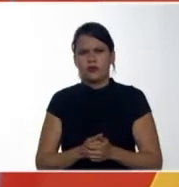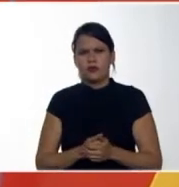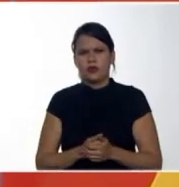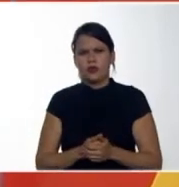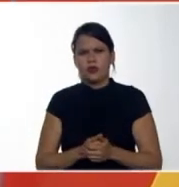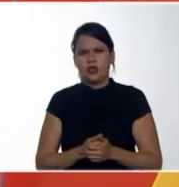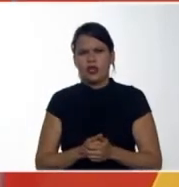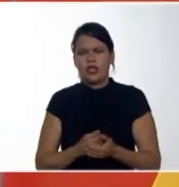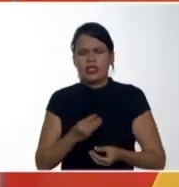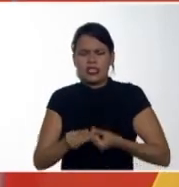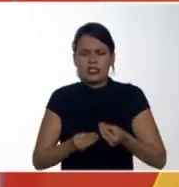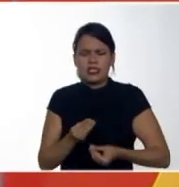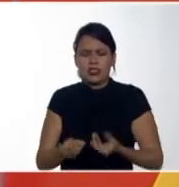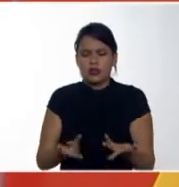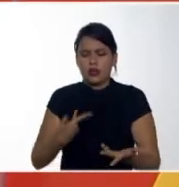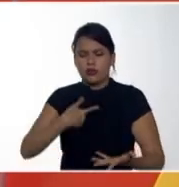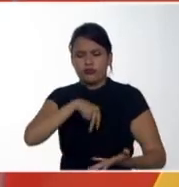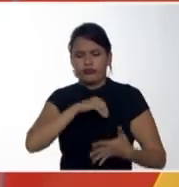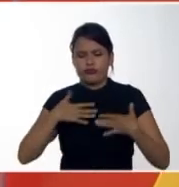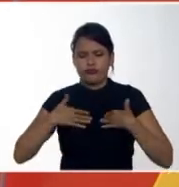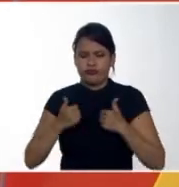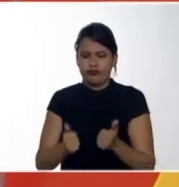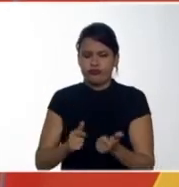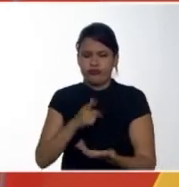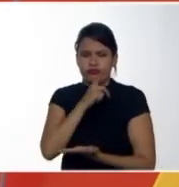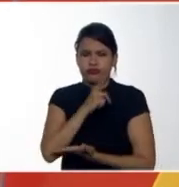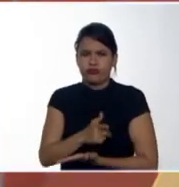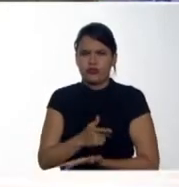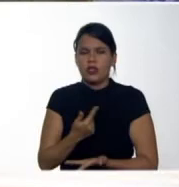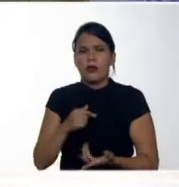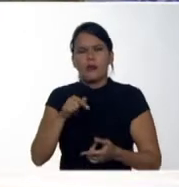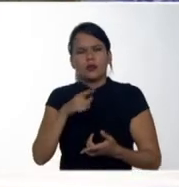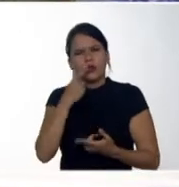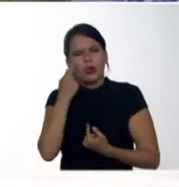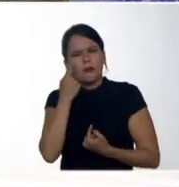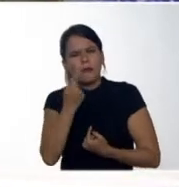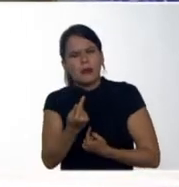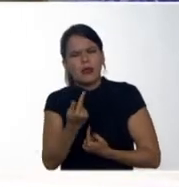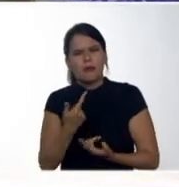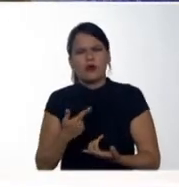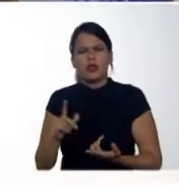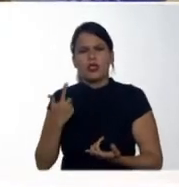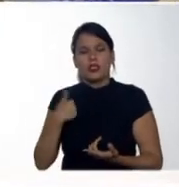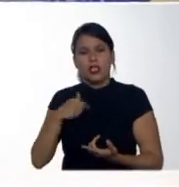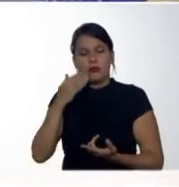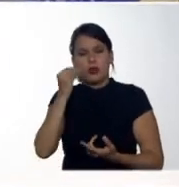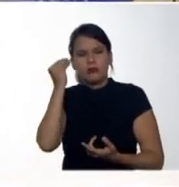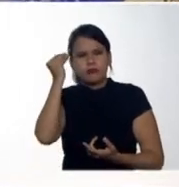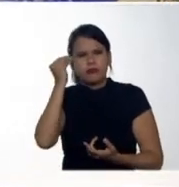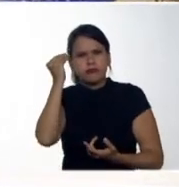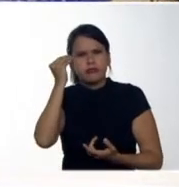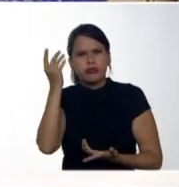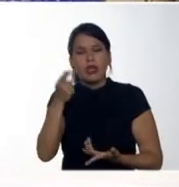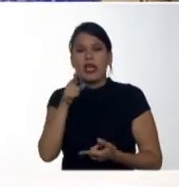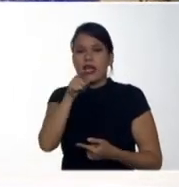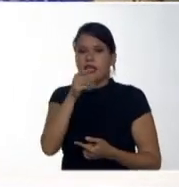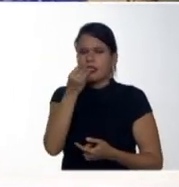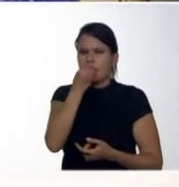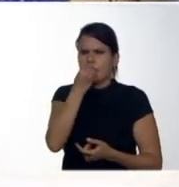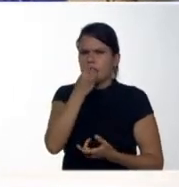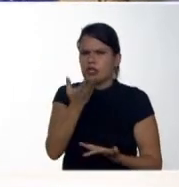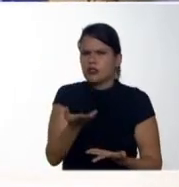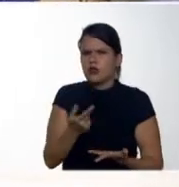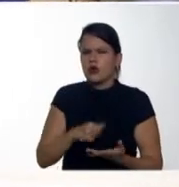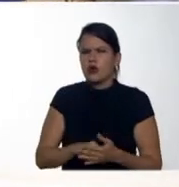está desmejorando poco a poco. Es por eso que vemos y debemos tomar en cuenta esa alimentación o